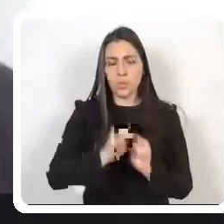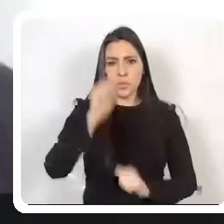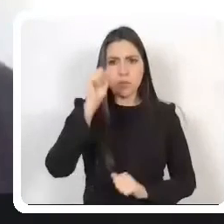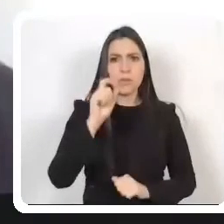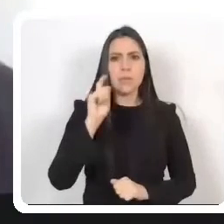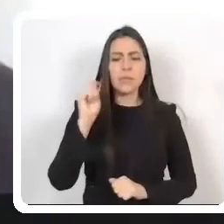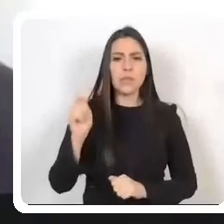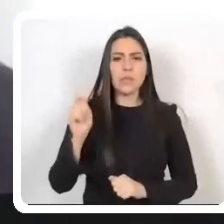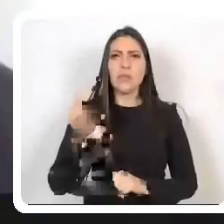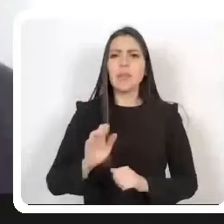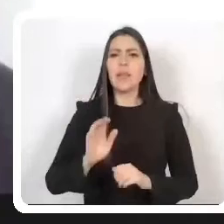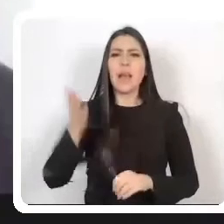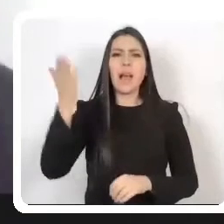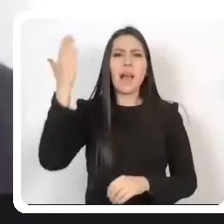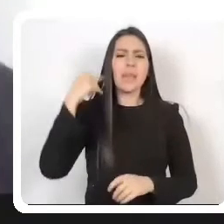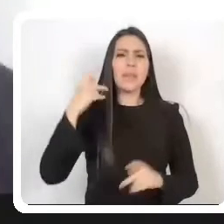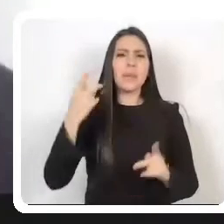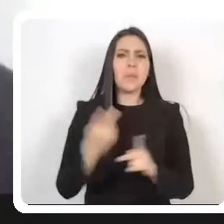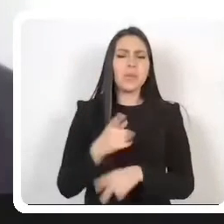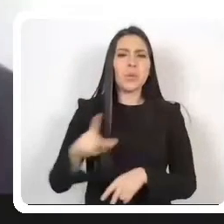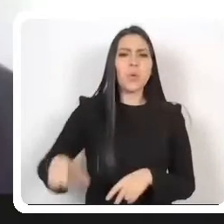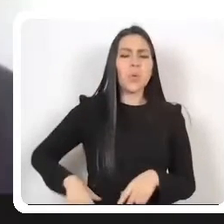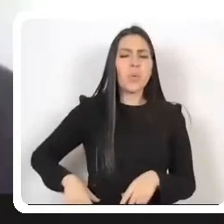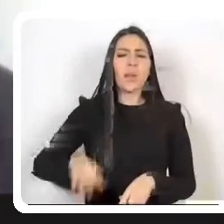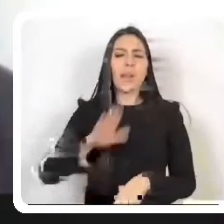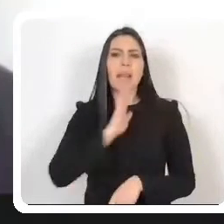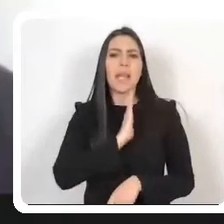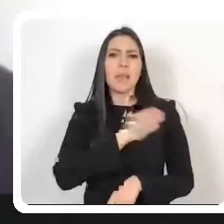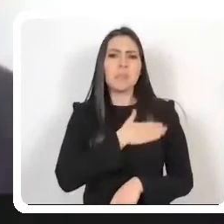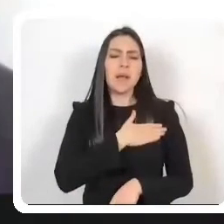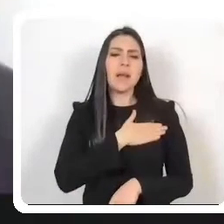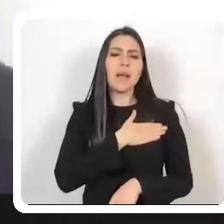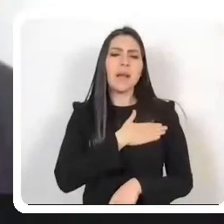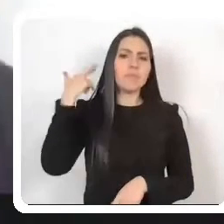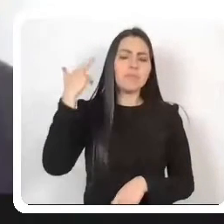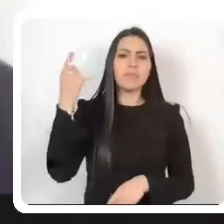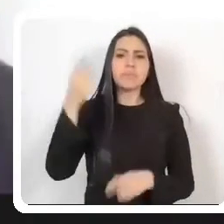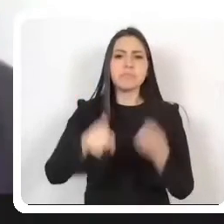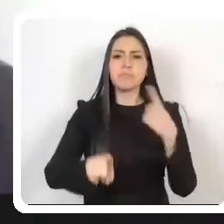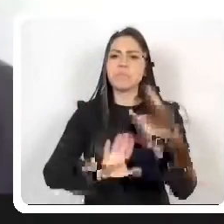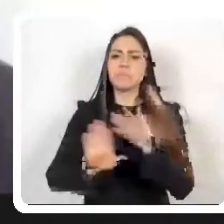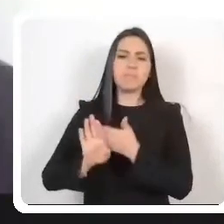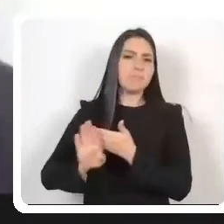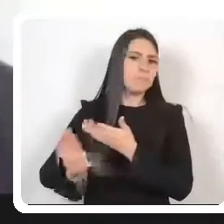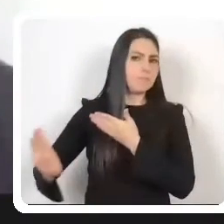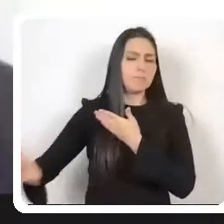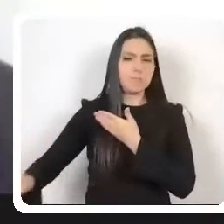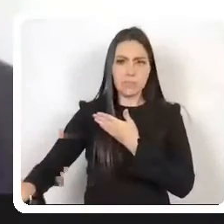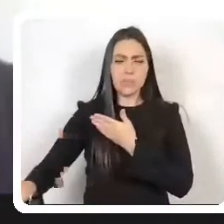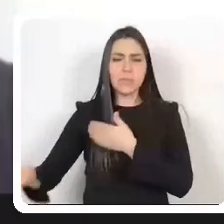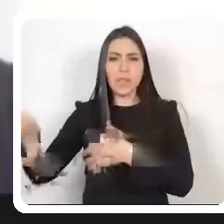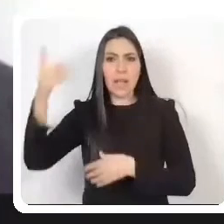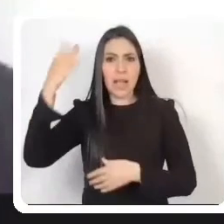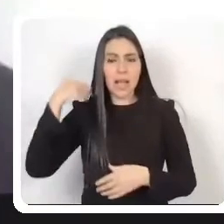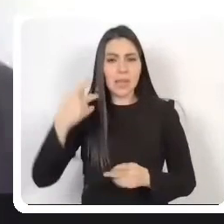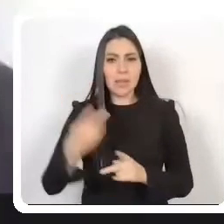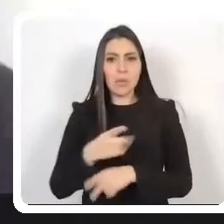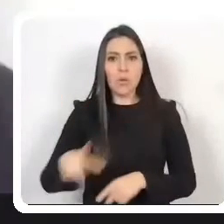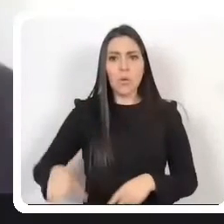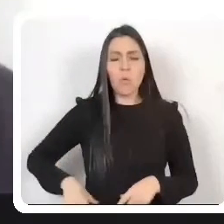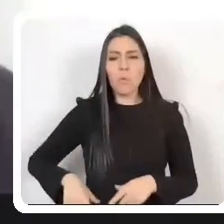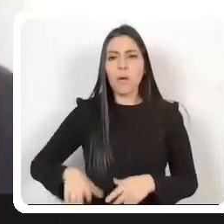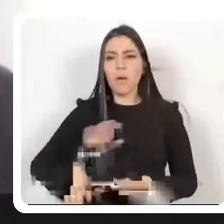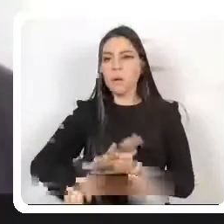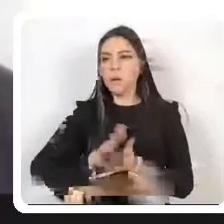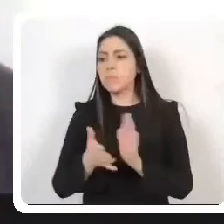desgastados gobiernos coloniales e imperiales, llenos de alianzas que se ultrajaba de la